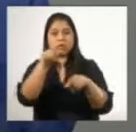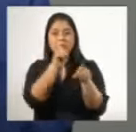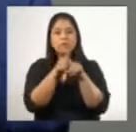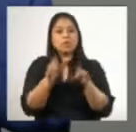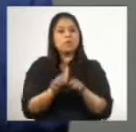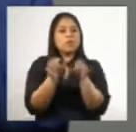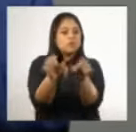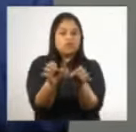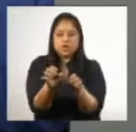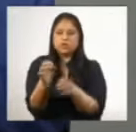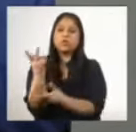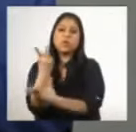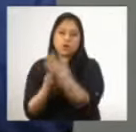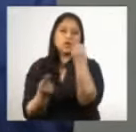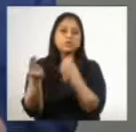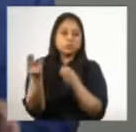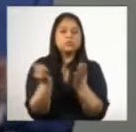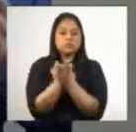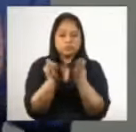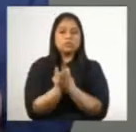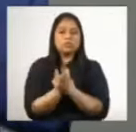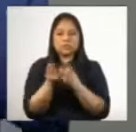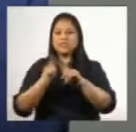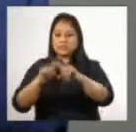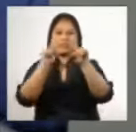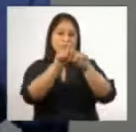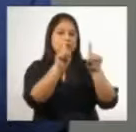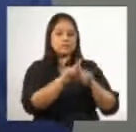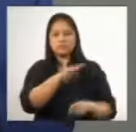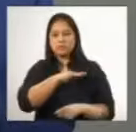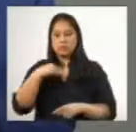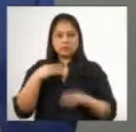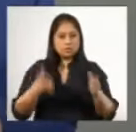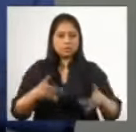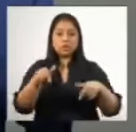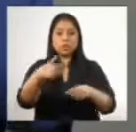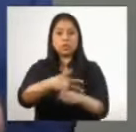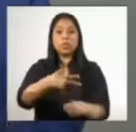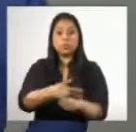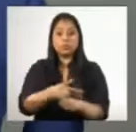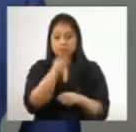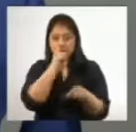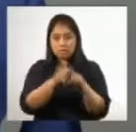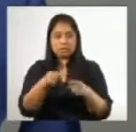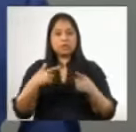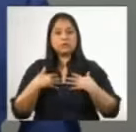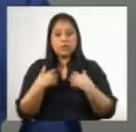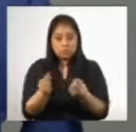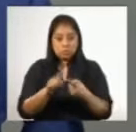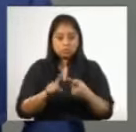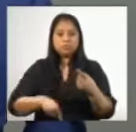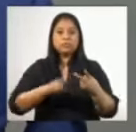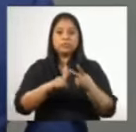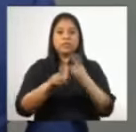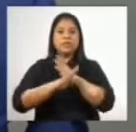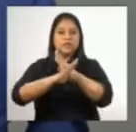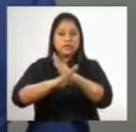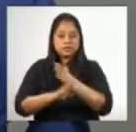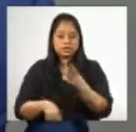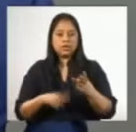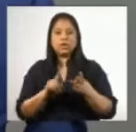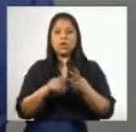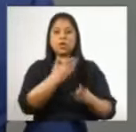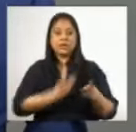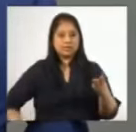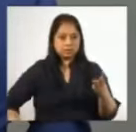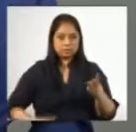esfuerzo interinstitucional de los distintos ministerios en Guatemala, como lo son Salud, Defensa,